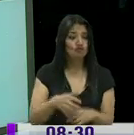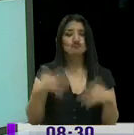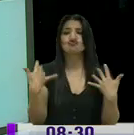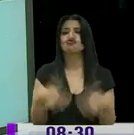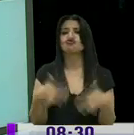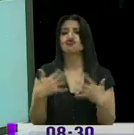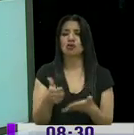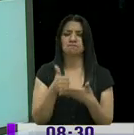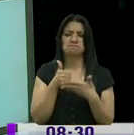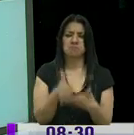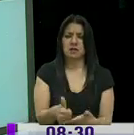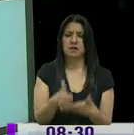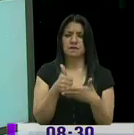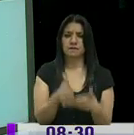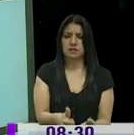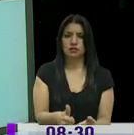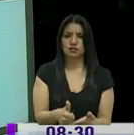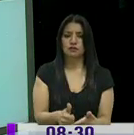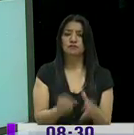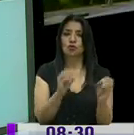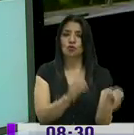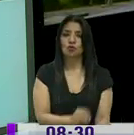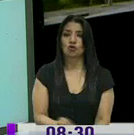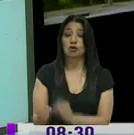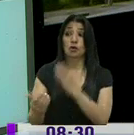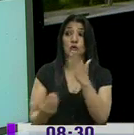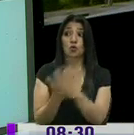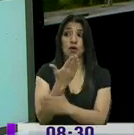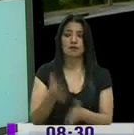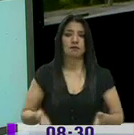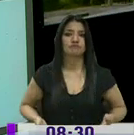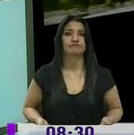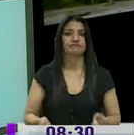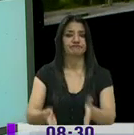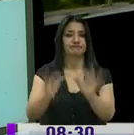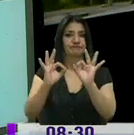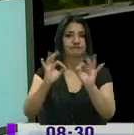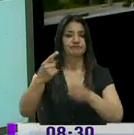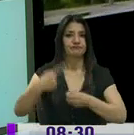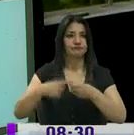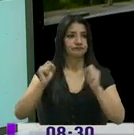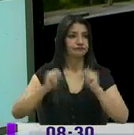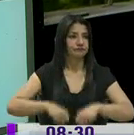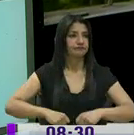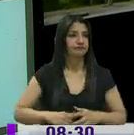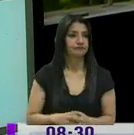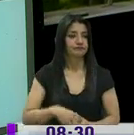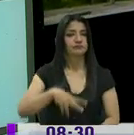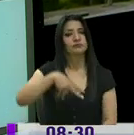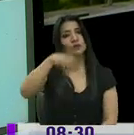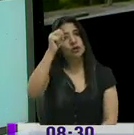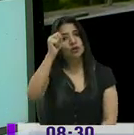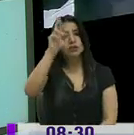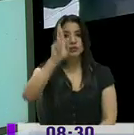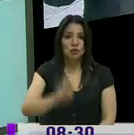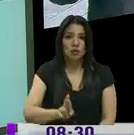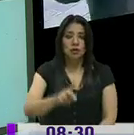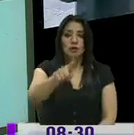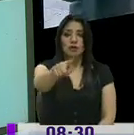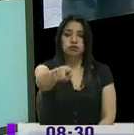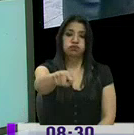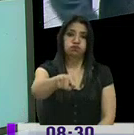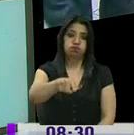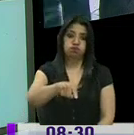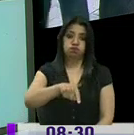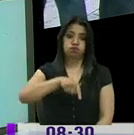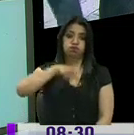posible para un reordenamiento de la nueva estructura de la ciudad de norte a sur en su largo quitó